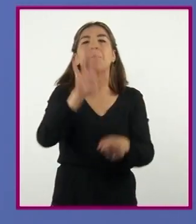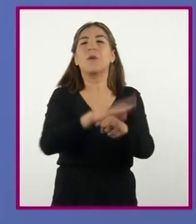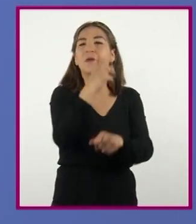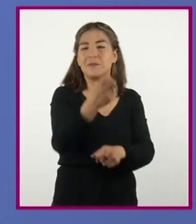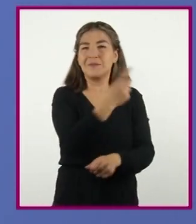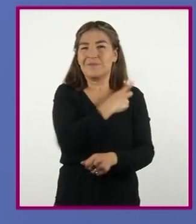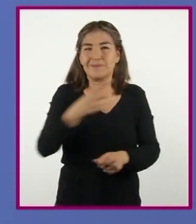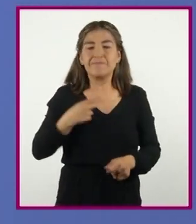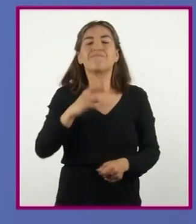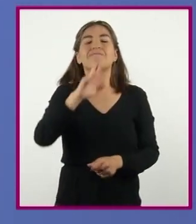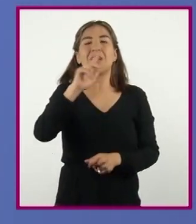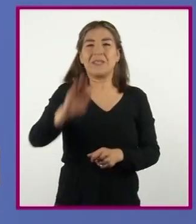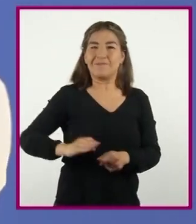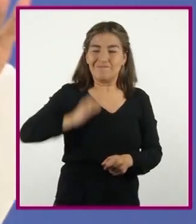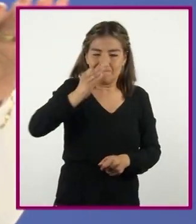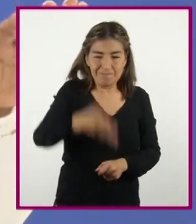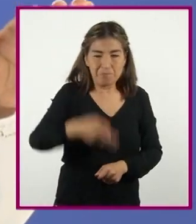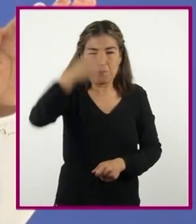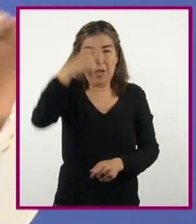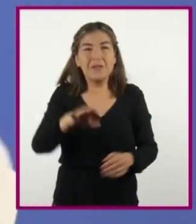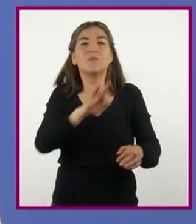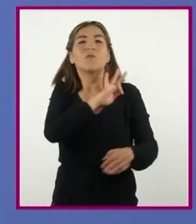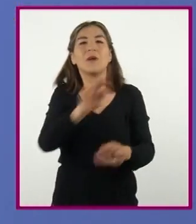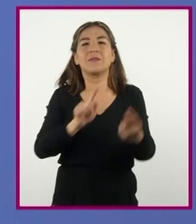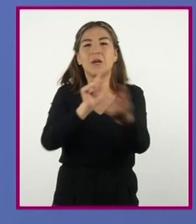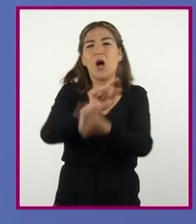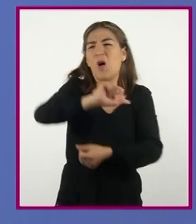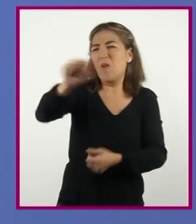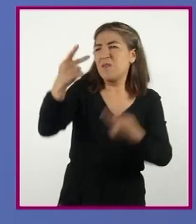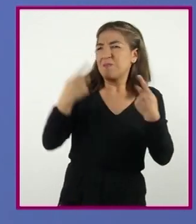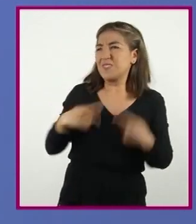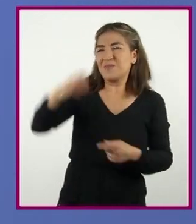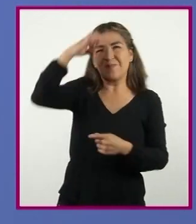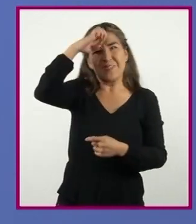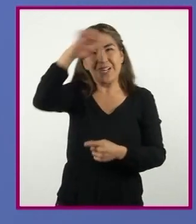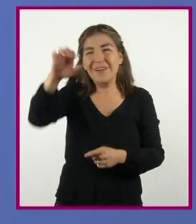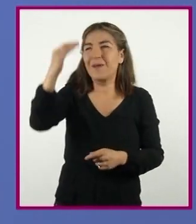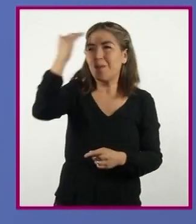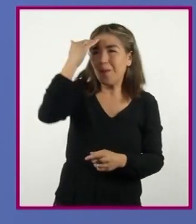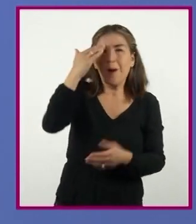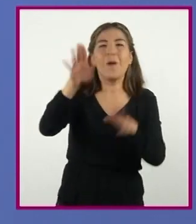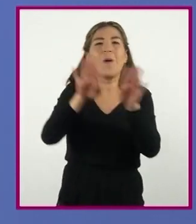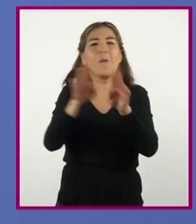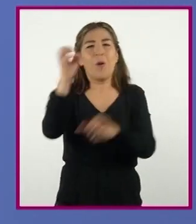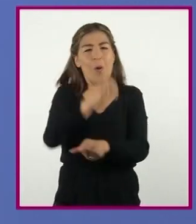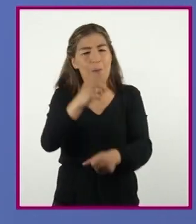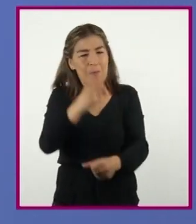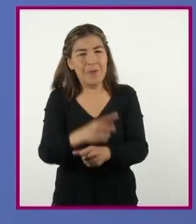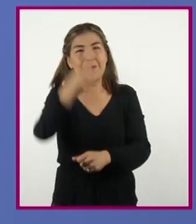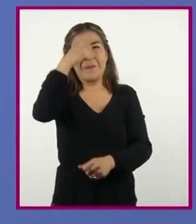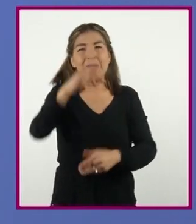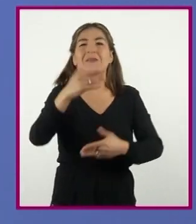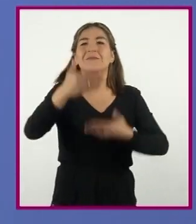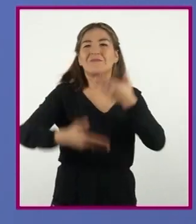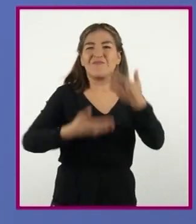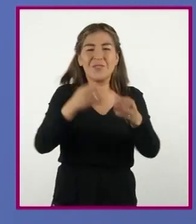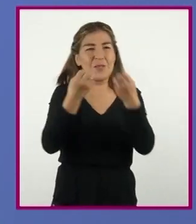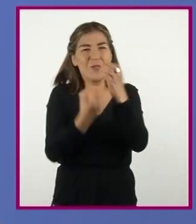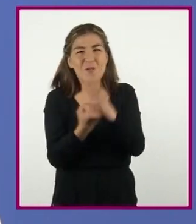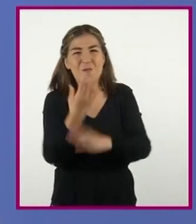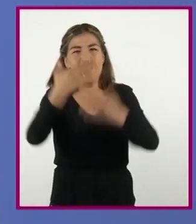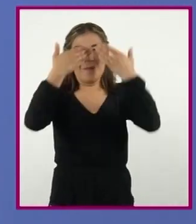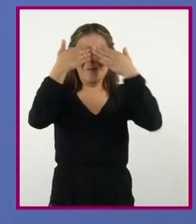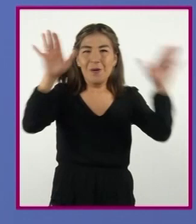mejor disposición para conocer a personas de otros lugares, permitirnos la oportunidad de entrar en ese mundo